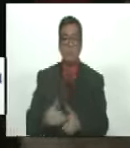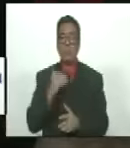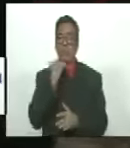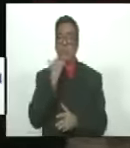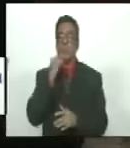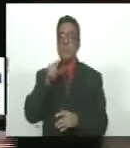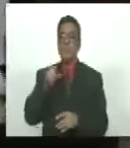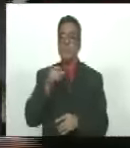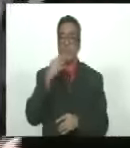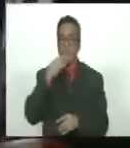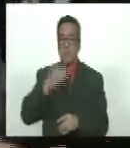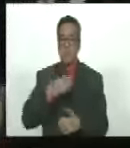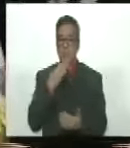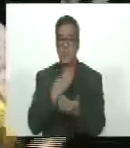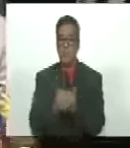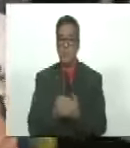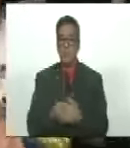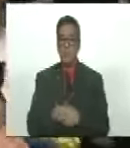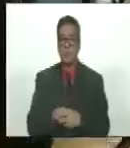gracias.